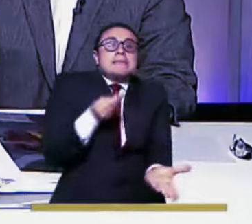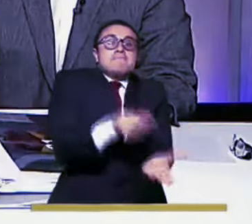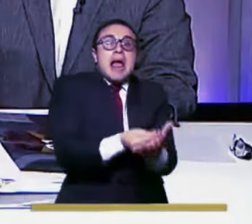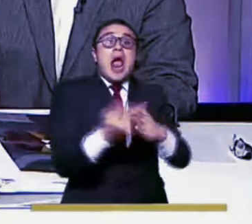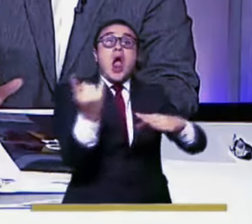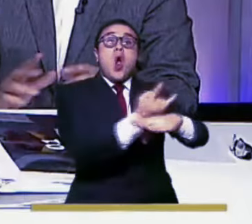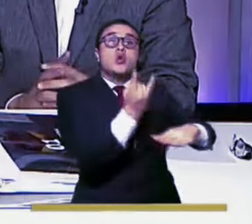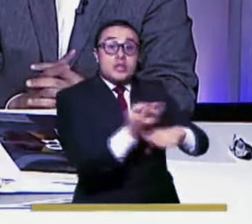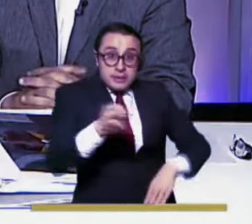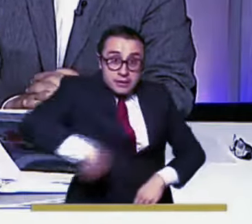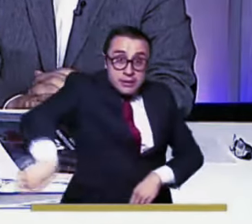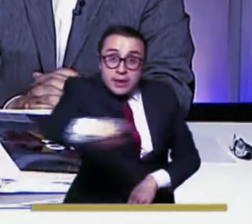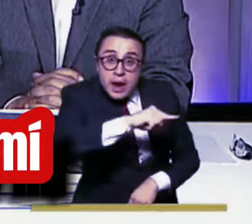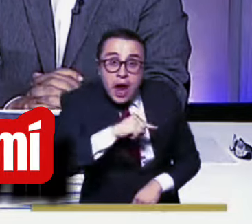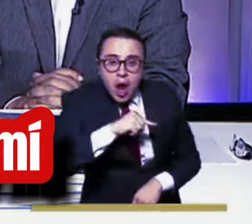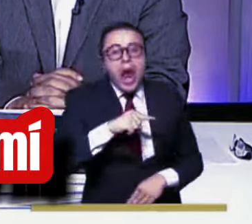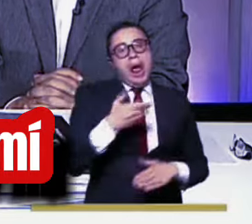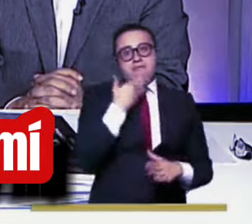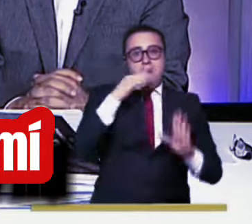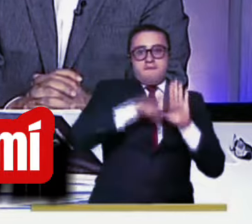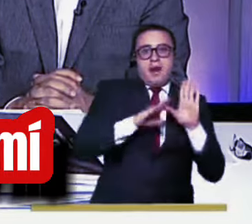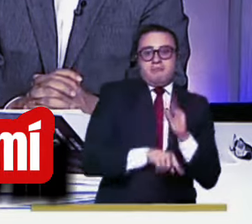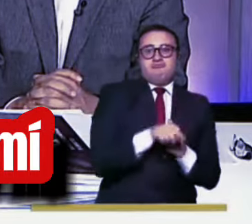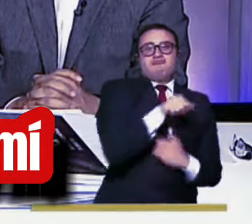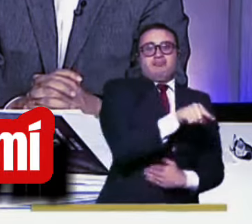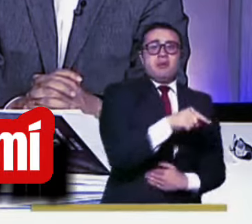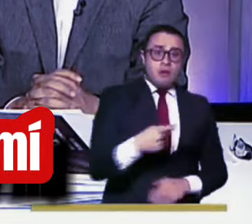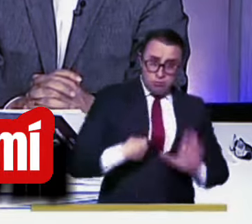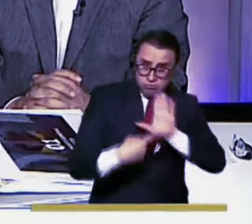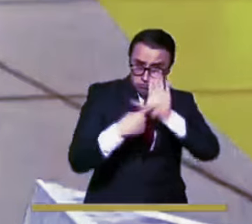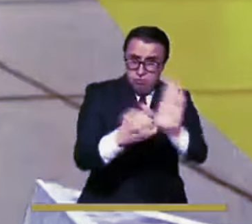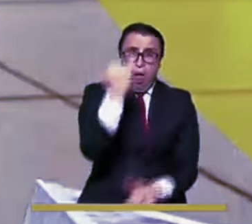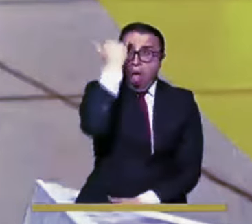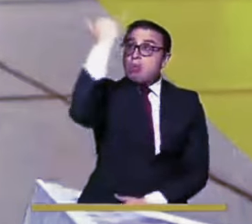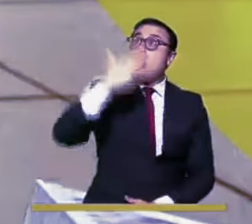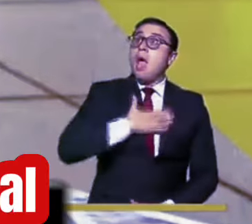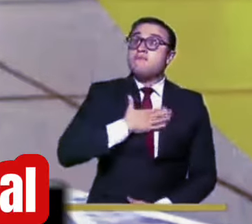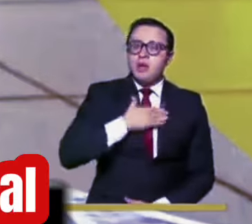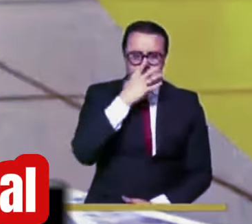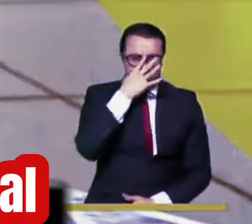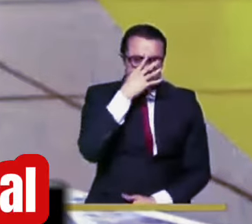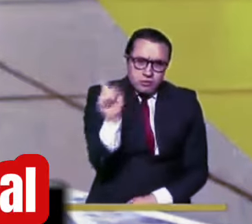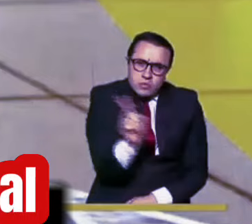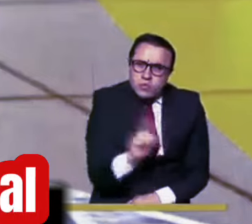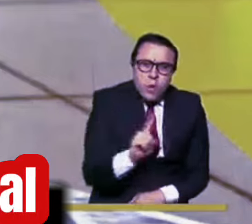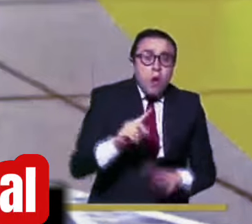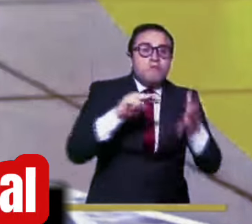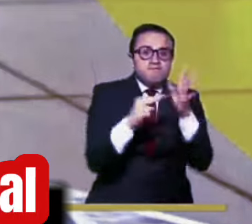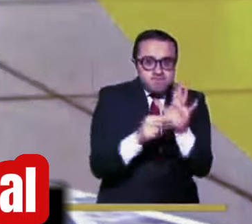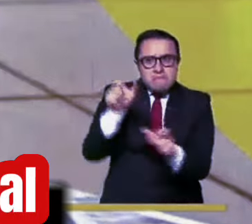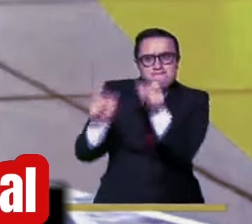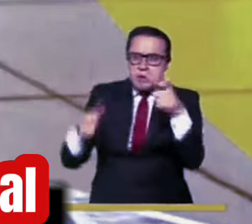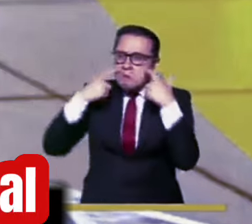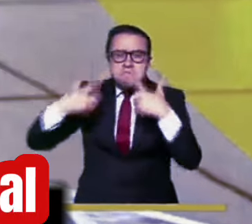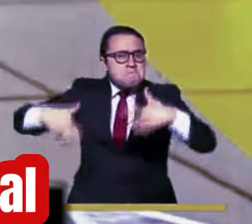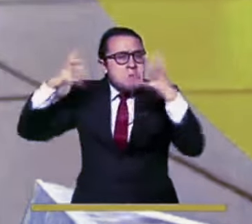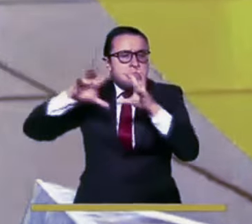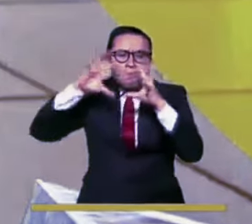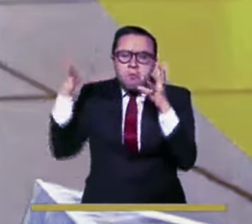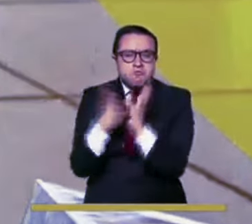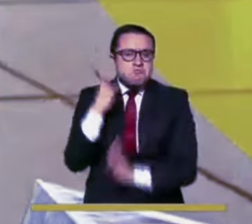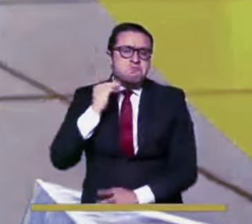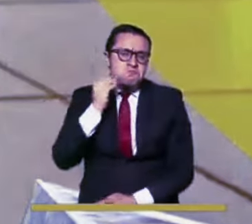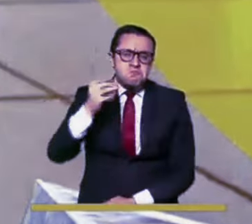los pasajeros. Lo que he mostrado no es un capricho mío. Son expertos de talla mundial y